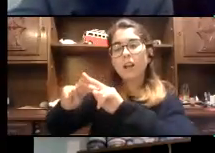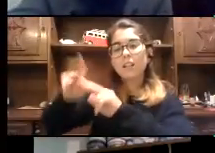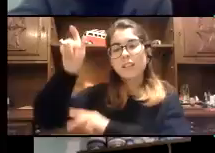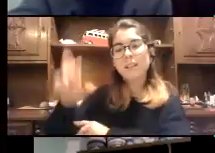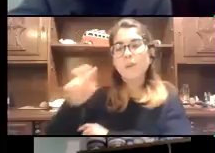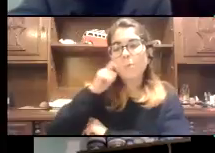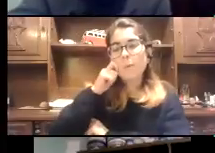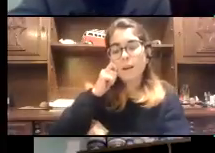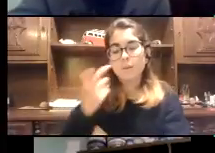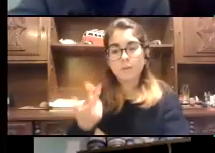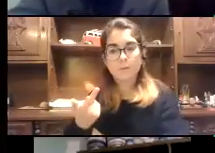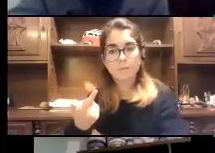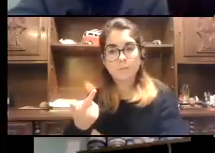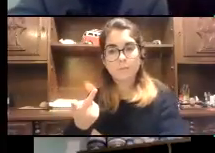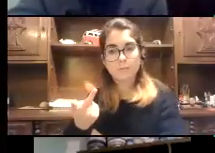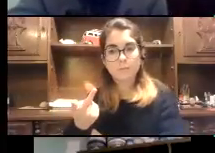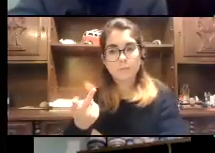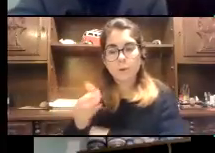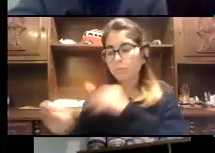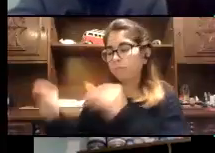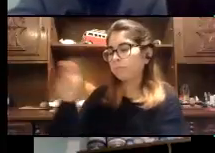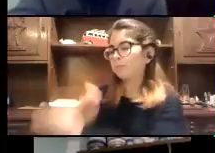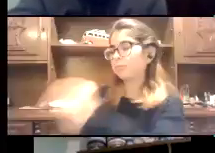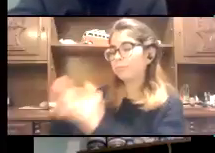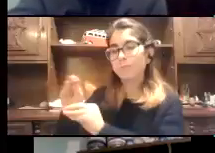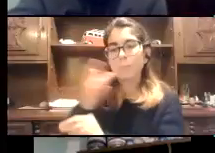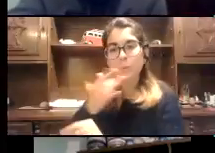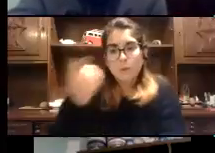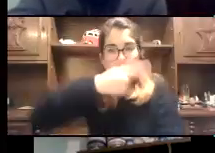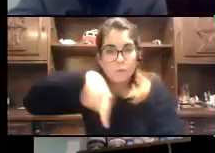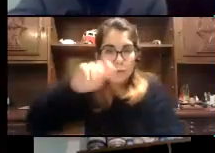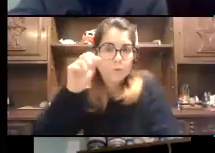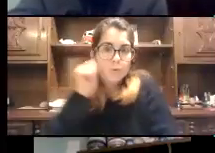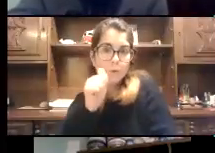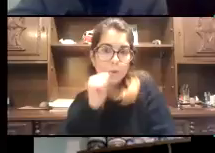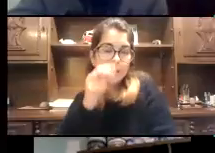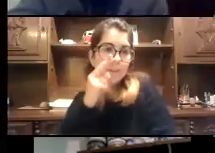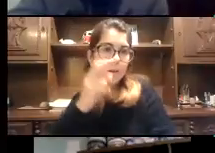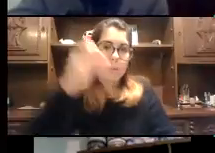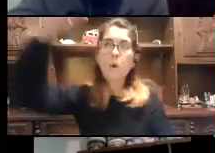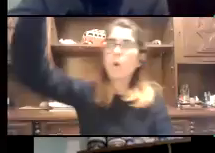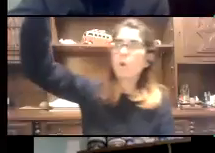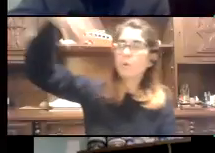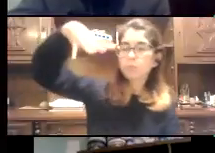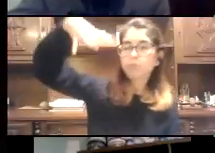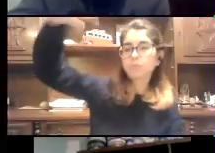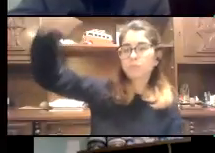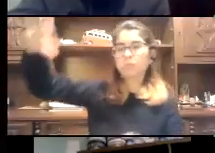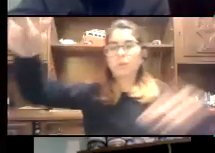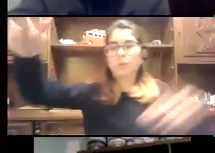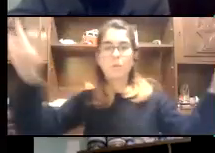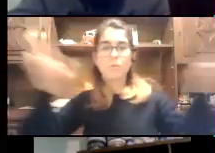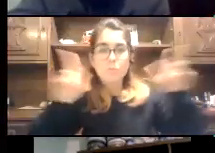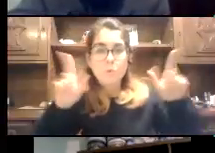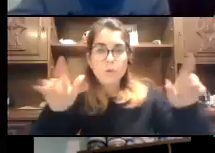Y justamente porque estamos vinculándonos cotidianamente con lámparas, con luces, con equipos de música y